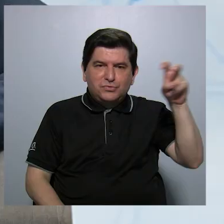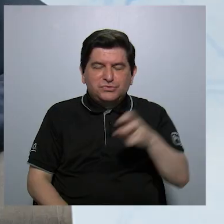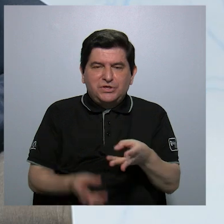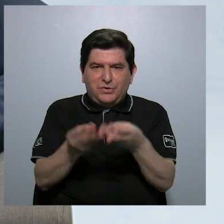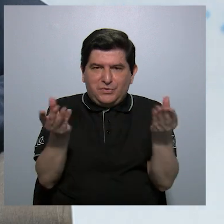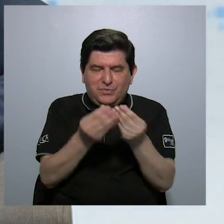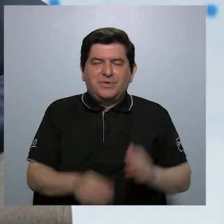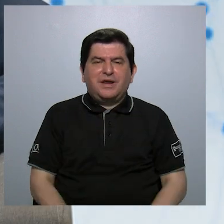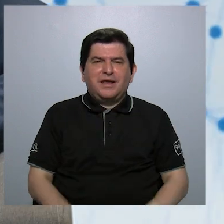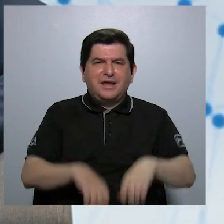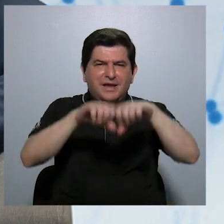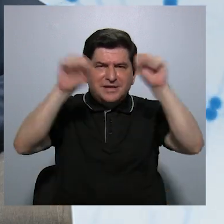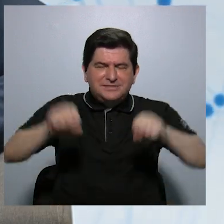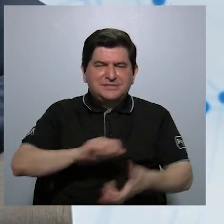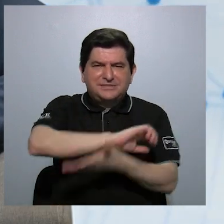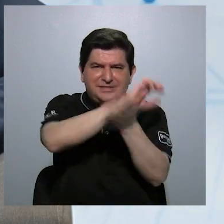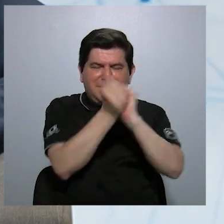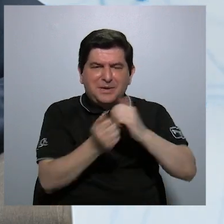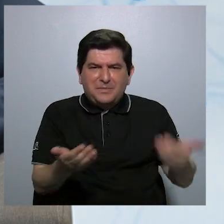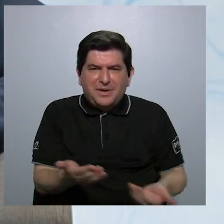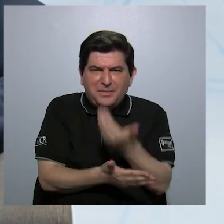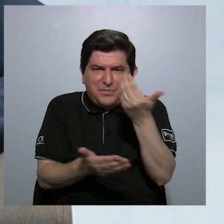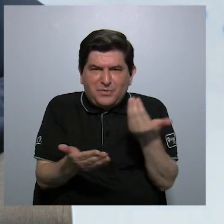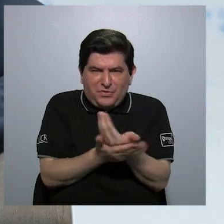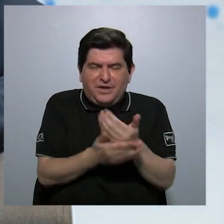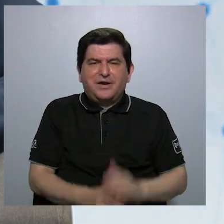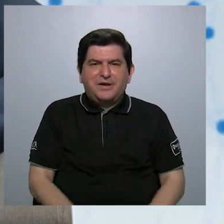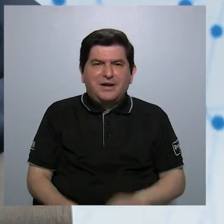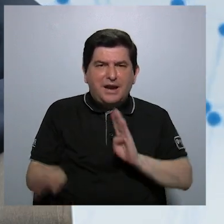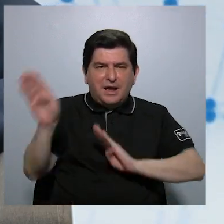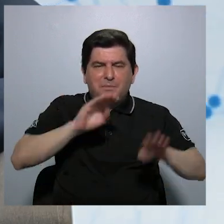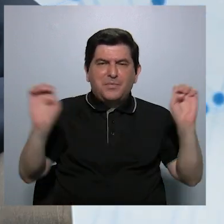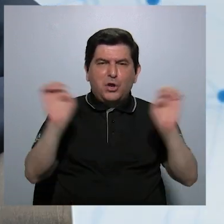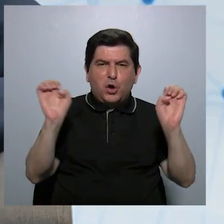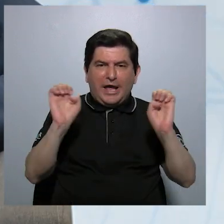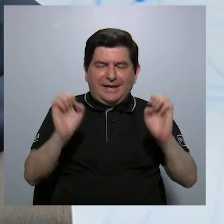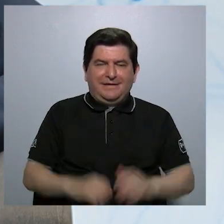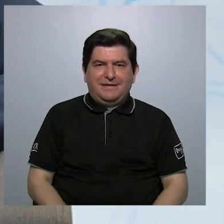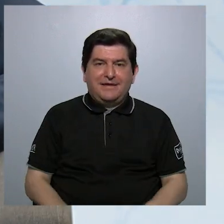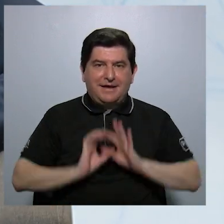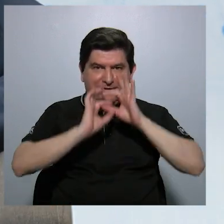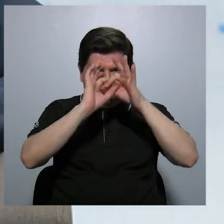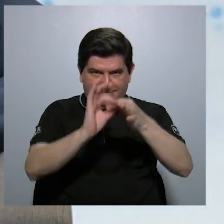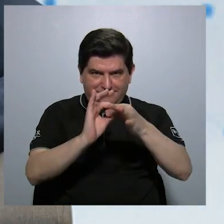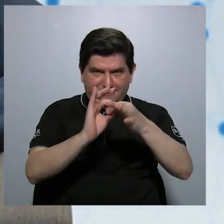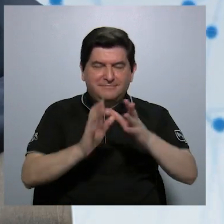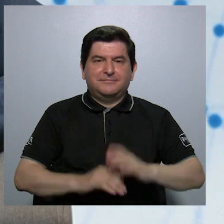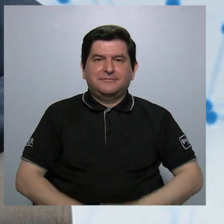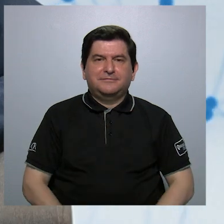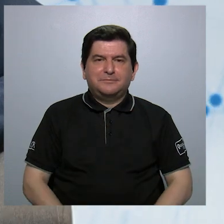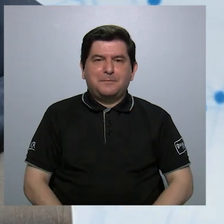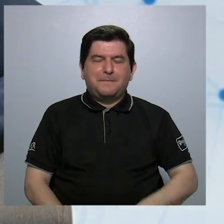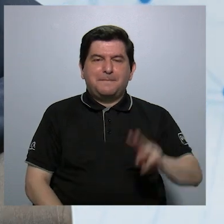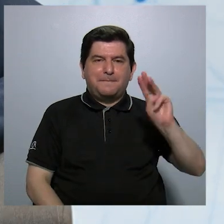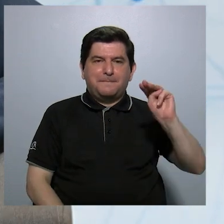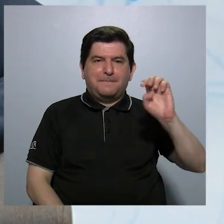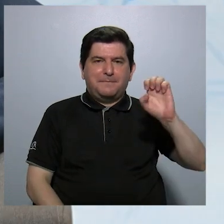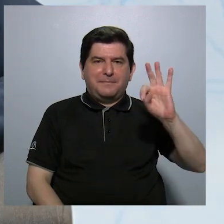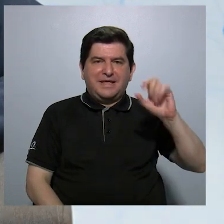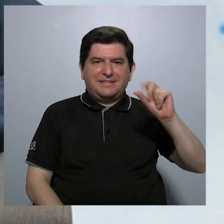Yo quiero que se refiera a los sistemas de conversión moderna de la bioenergía, particularmente lo relacionado con